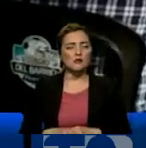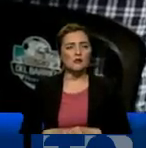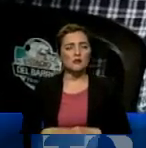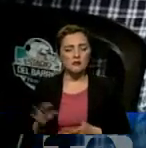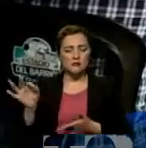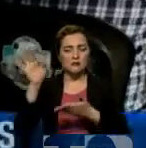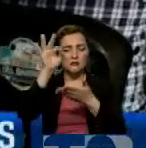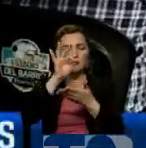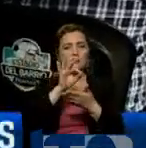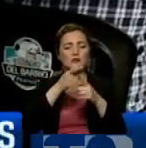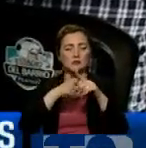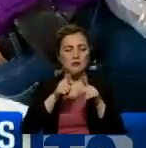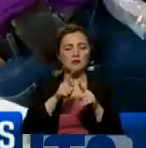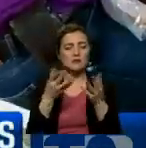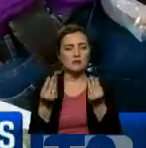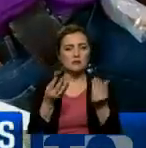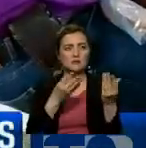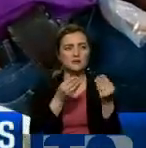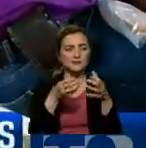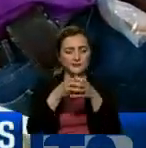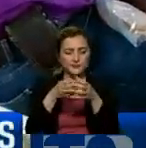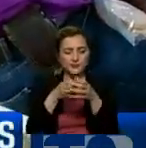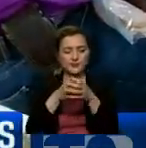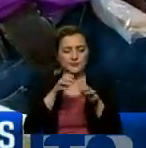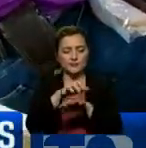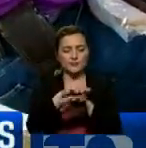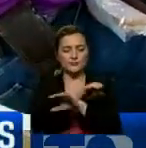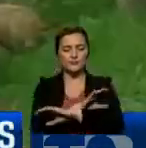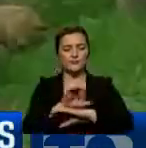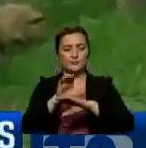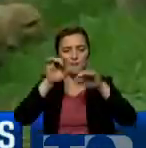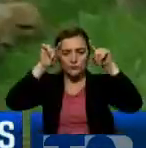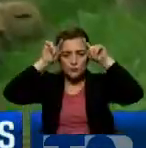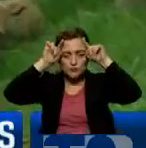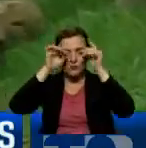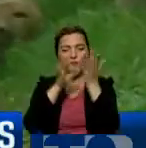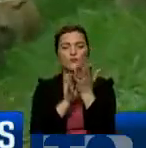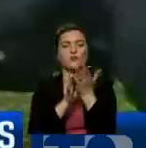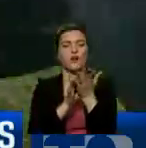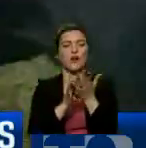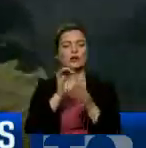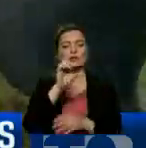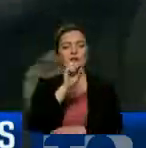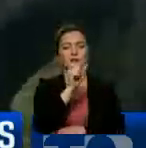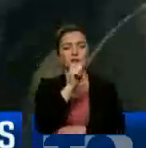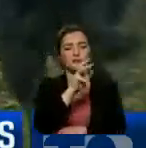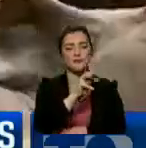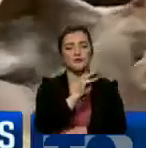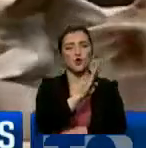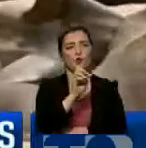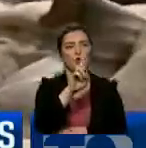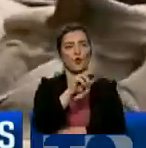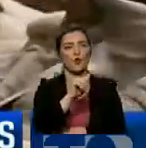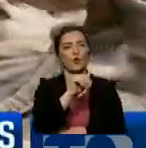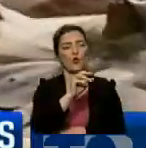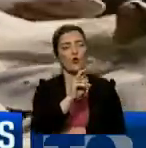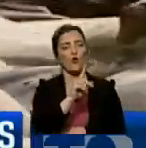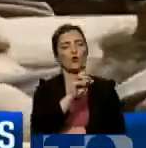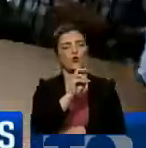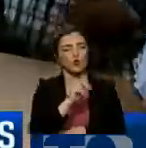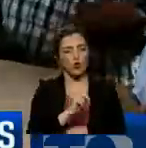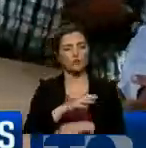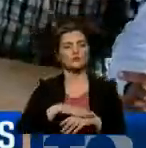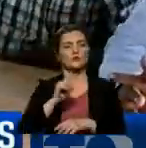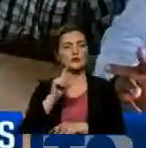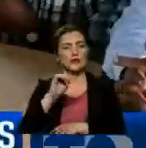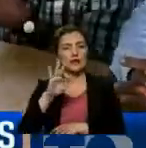Son representantes de más de un centenar de asociaciones agrícolas y ganaderas de las zonas de San Borondón, Salitre, Yaguachi, Daule, entre otras.